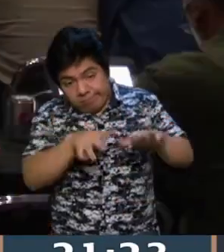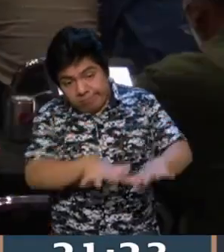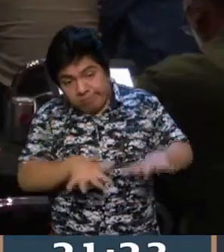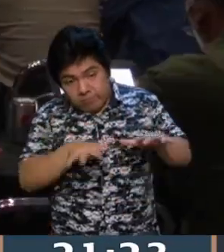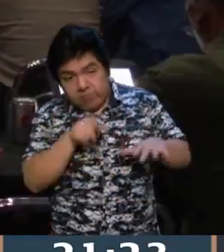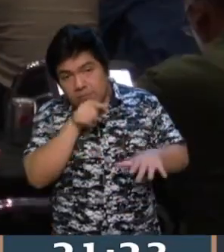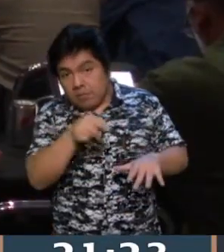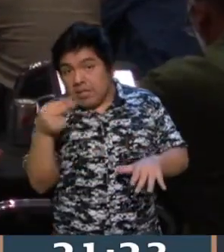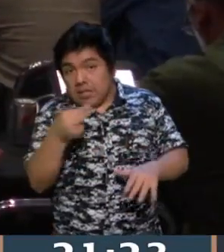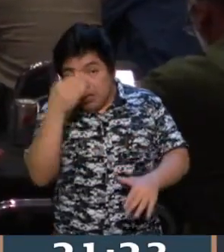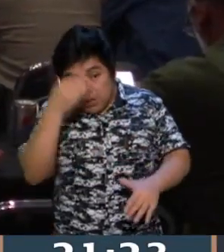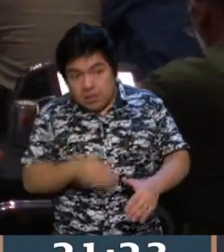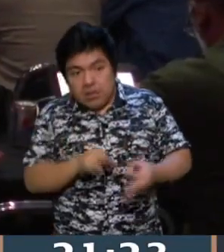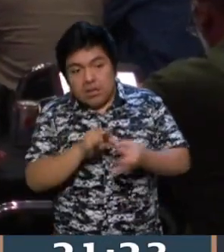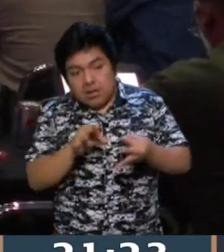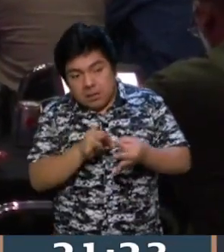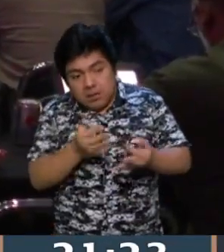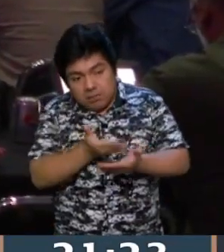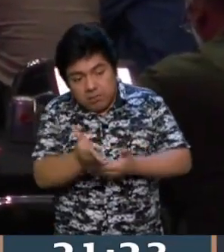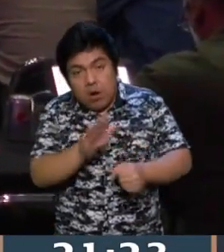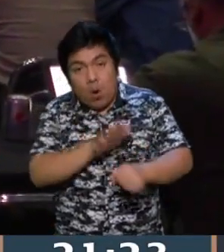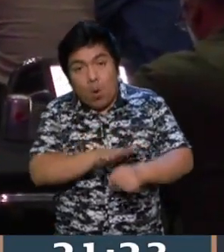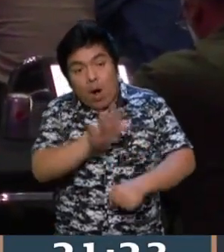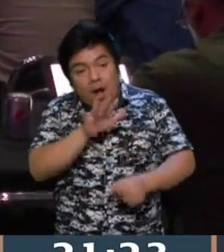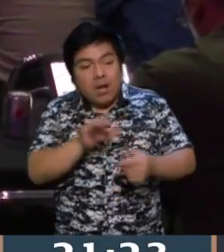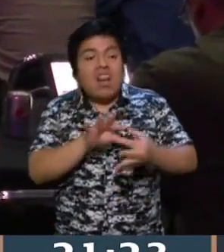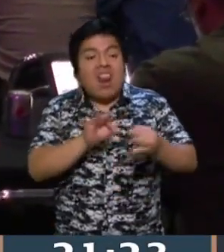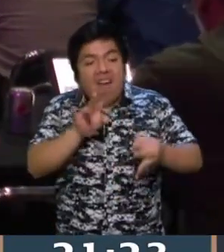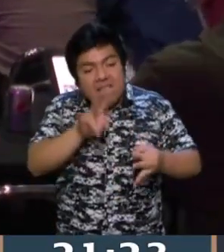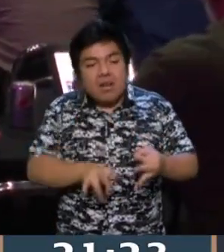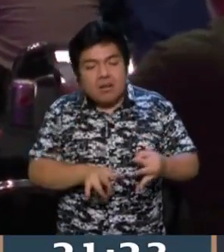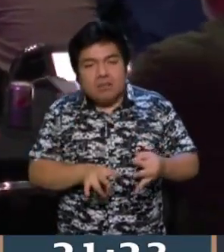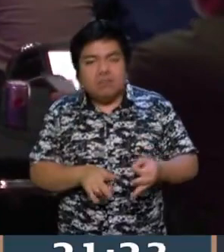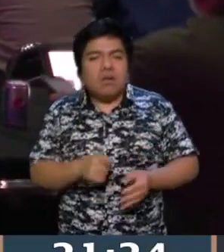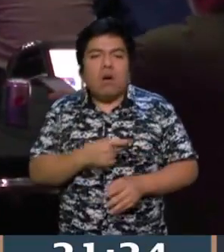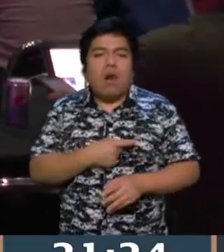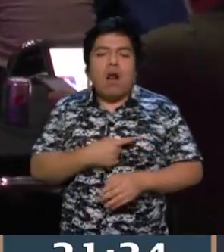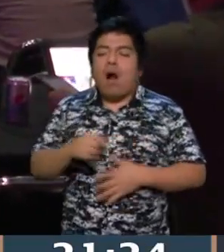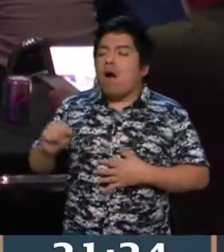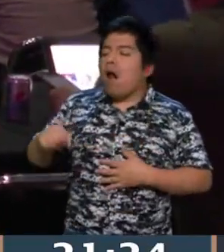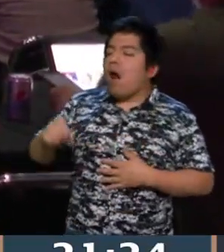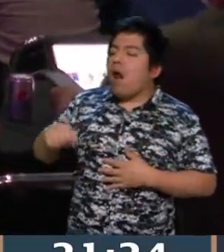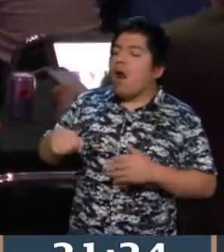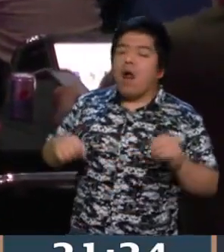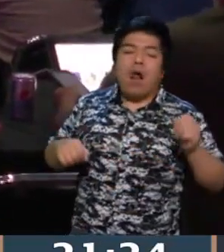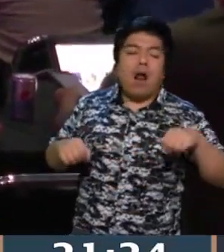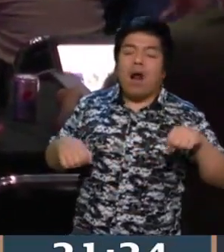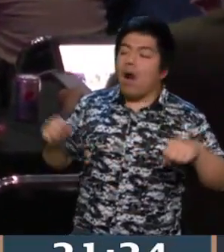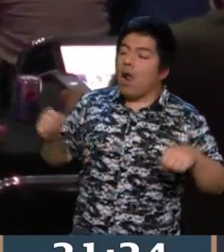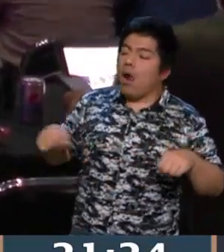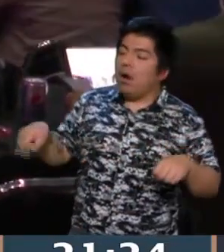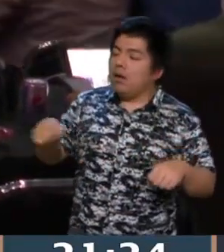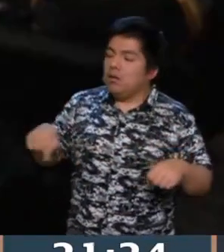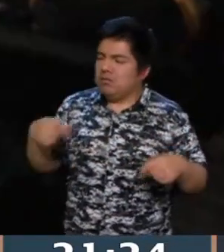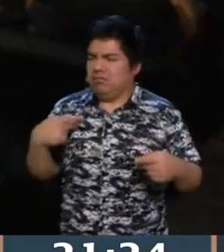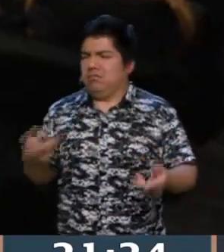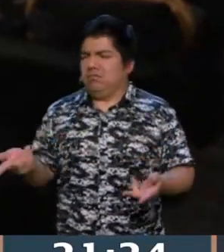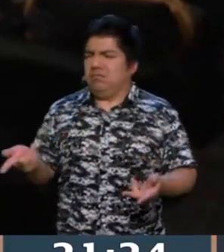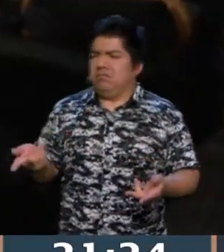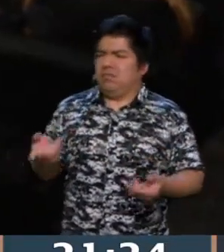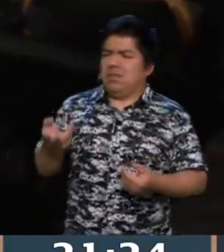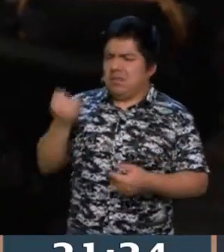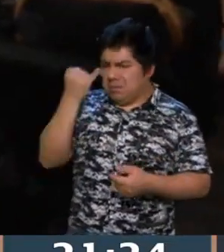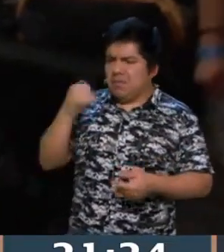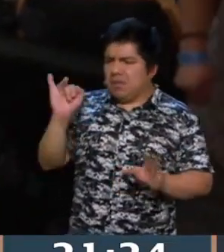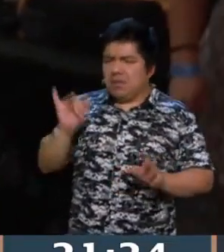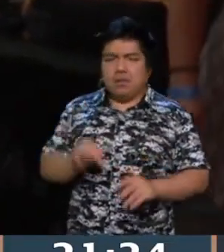cuáles son las versiones diferentes y no dejar esto como si solamente cualquier gente pueda declarar, independientemente de que